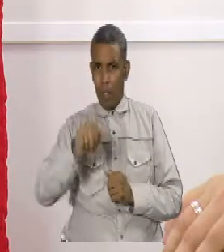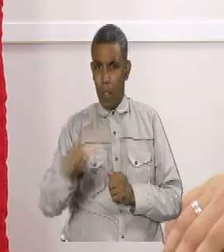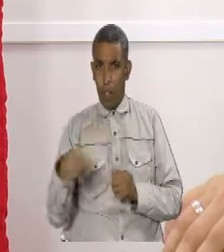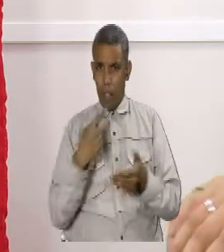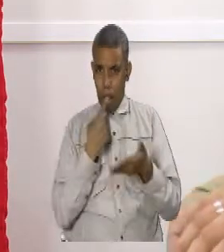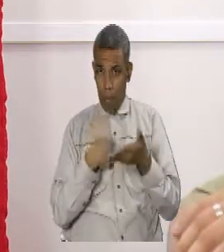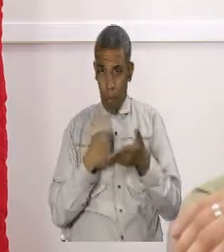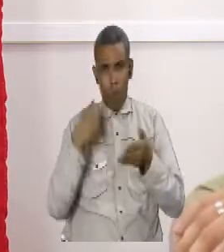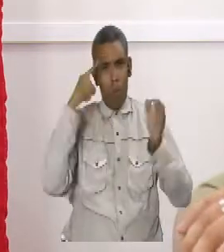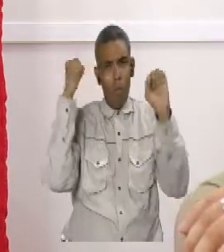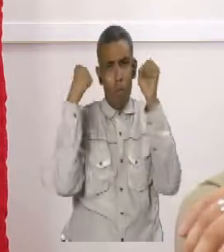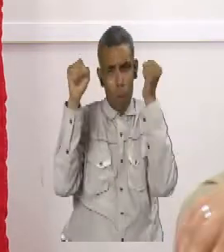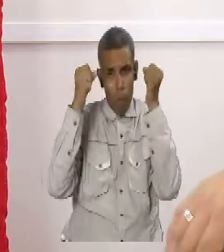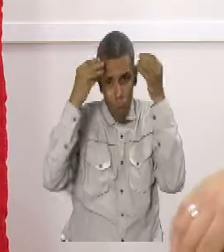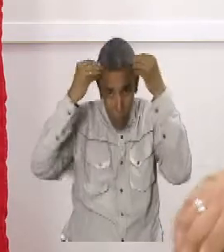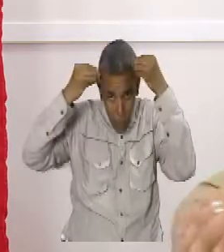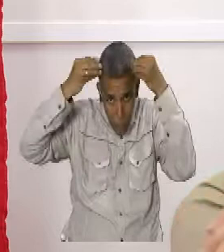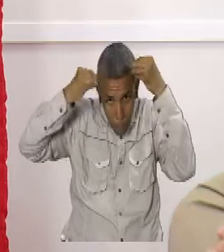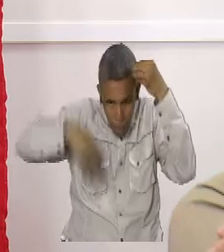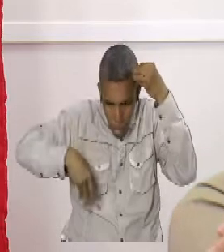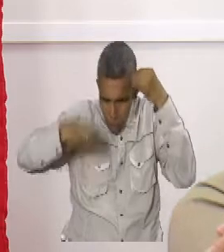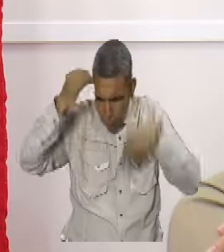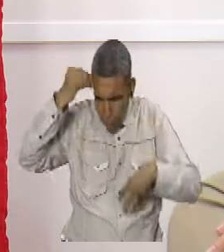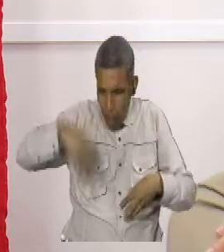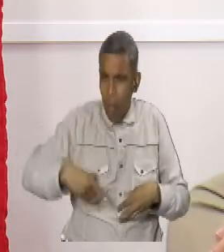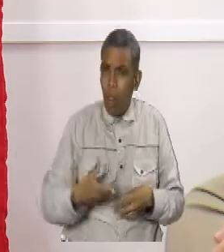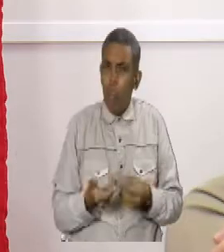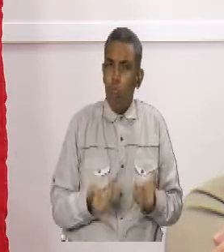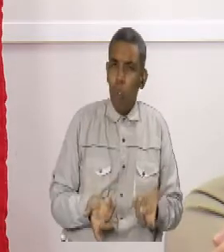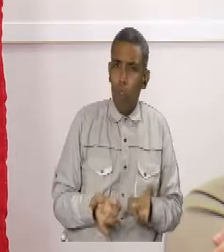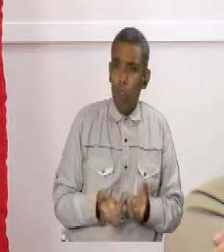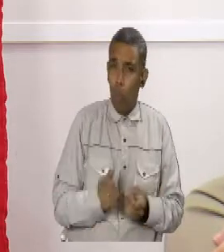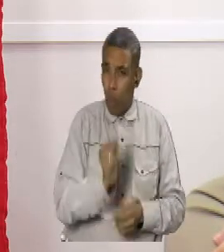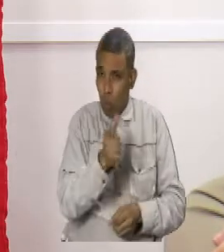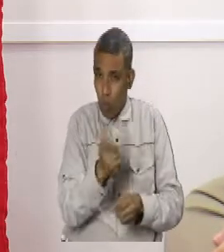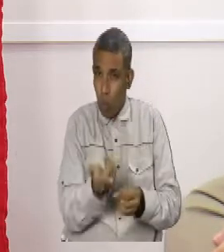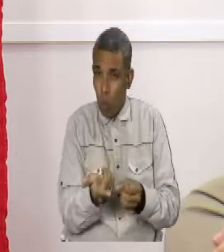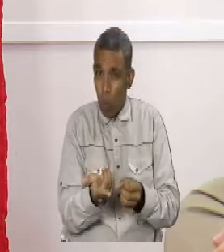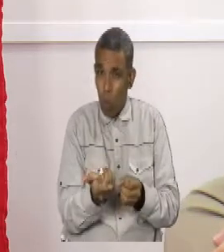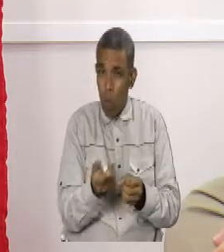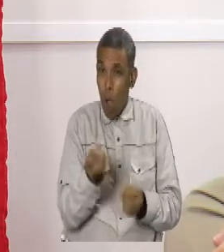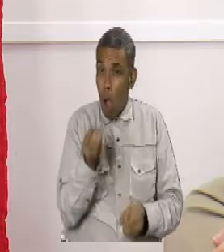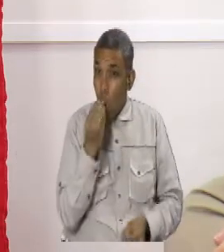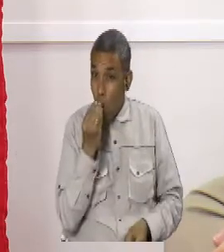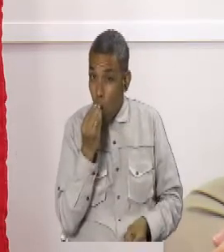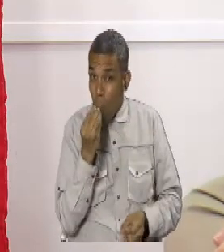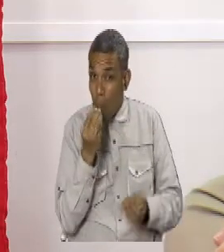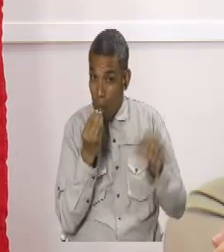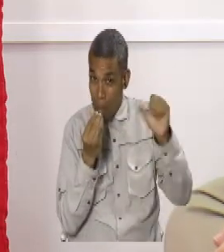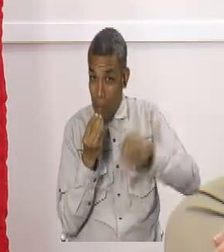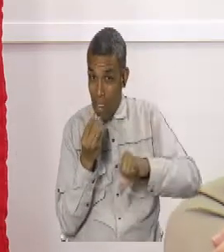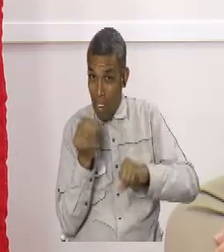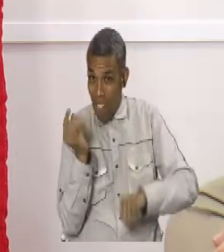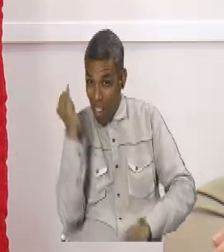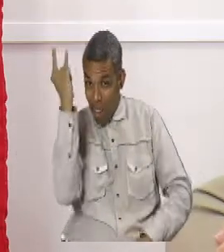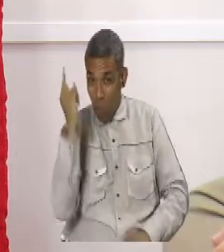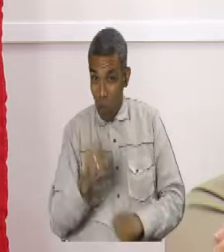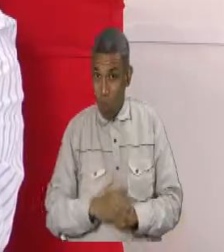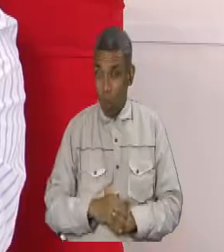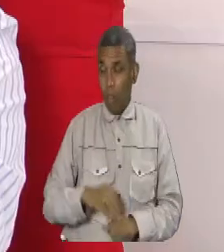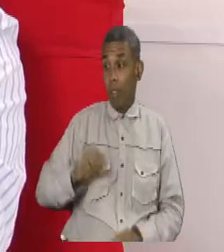preocupación muy grande sobre la caída del cabello y que si tiene algo que ver la alimentación. Tiene que ver